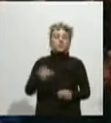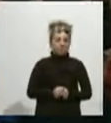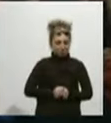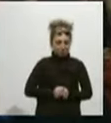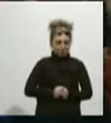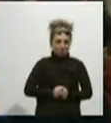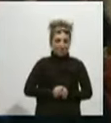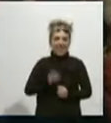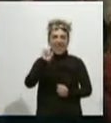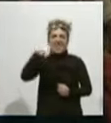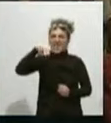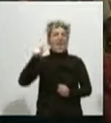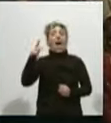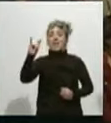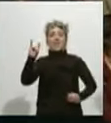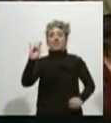Iñaki,